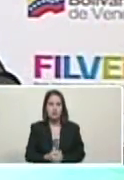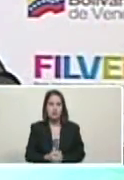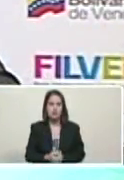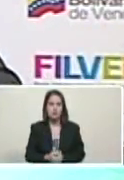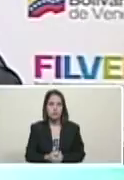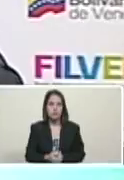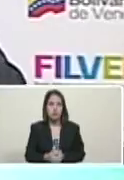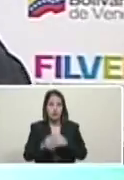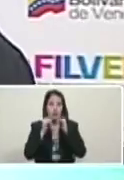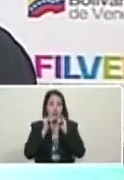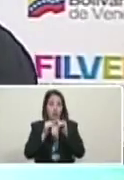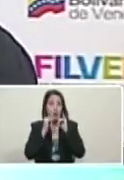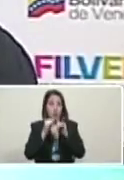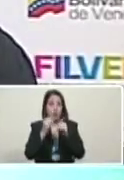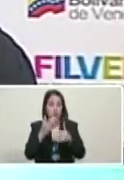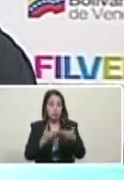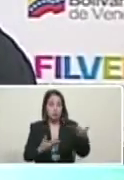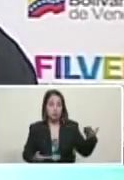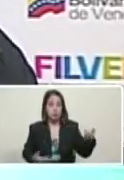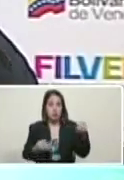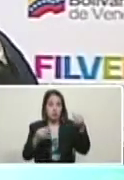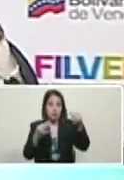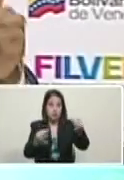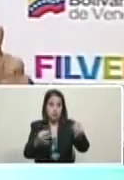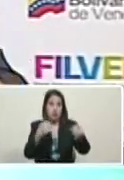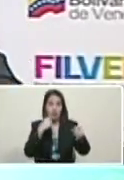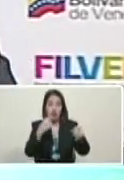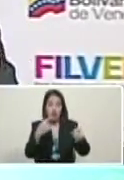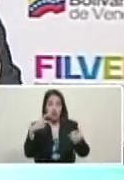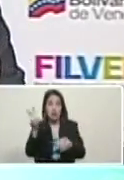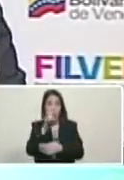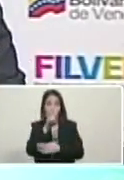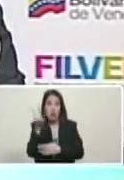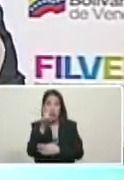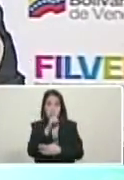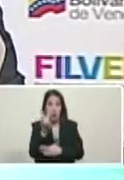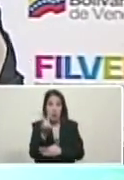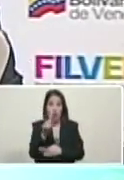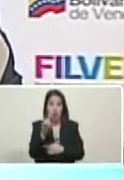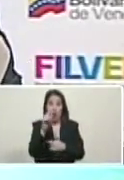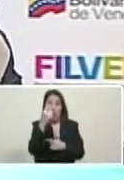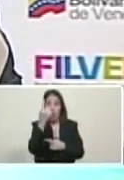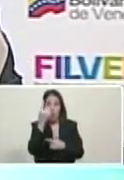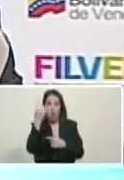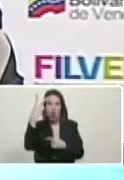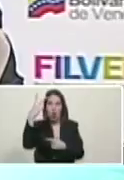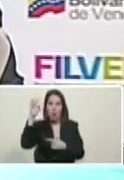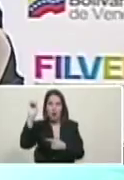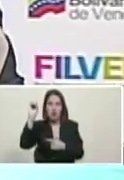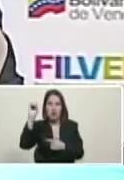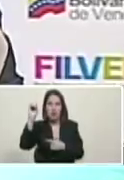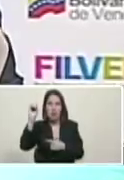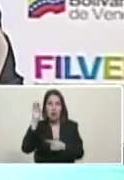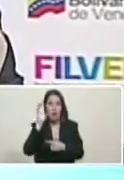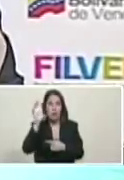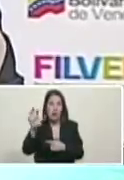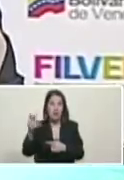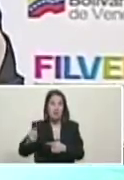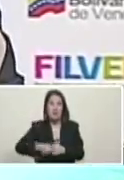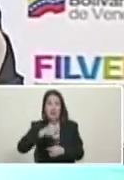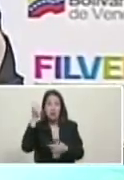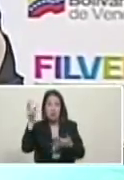Este informe señala que Venezuela está entre uno de los 20 países de mayor lectura del